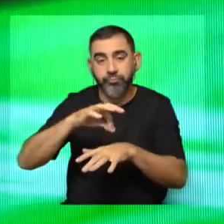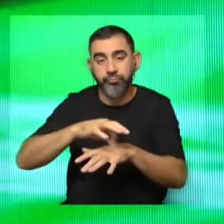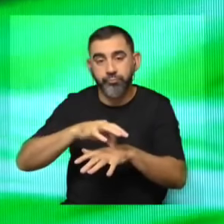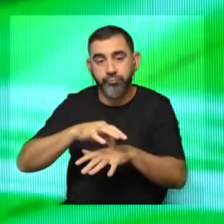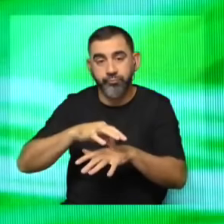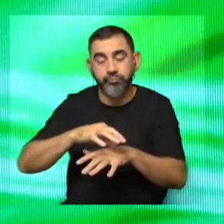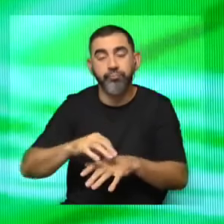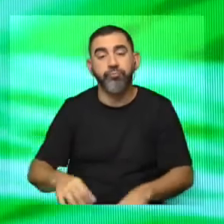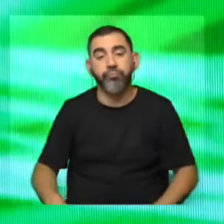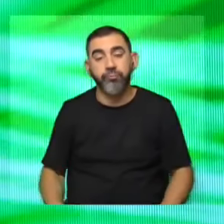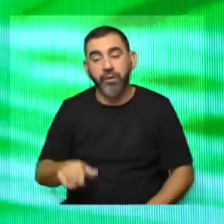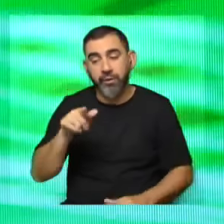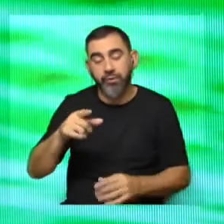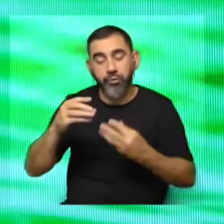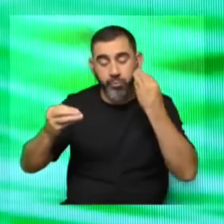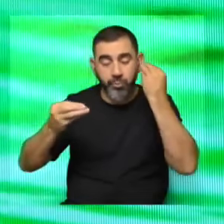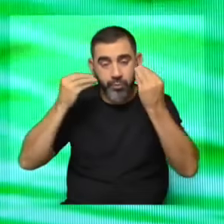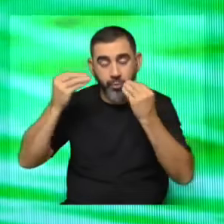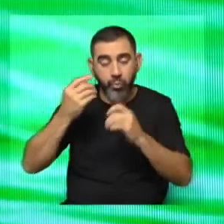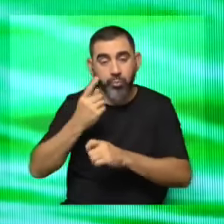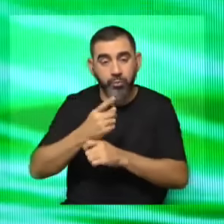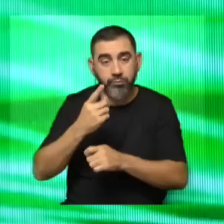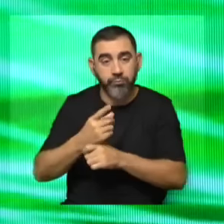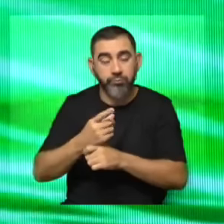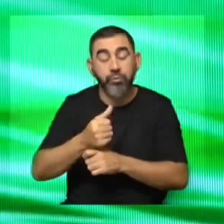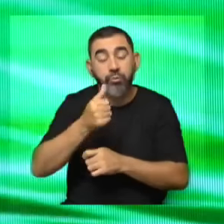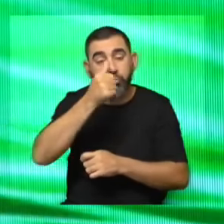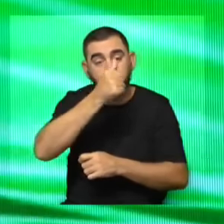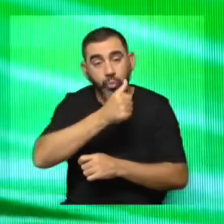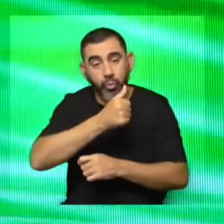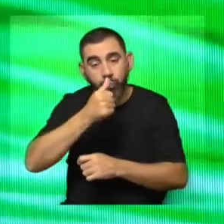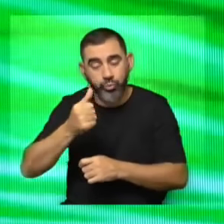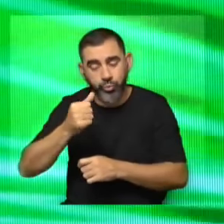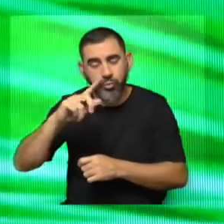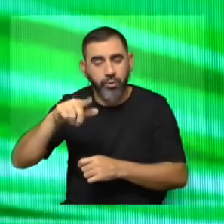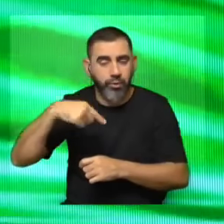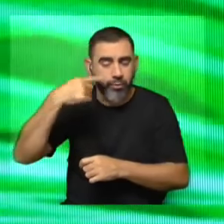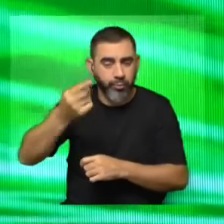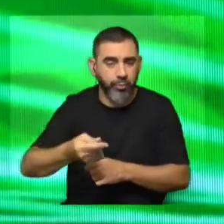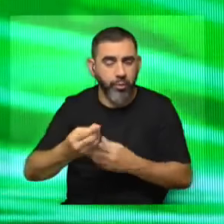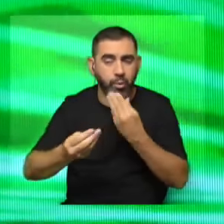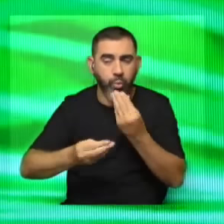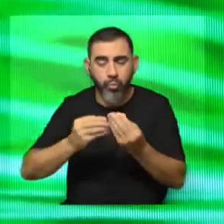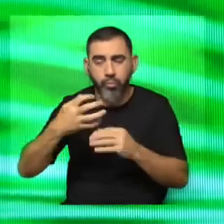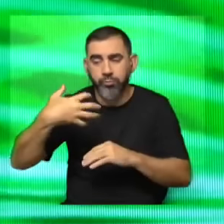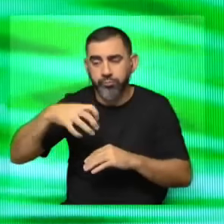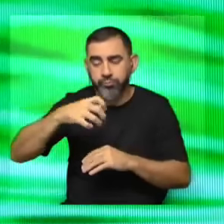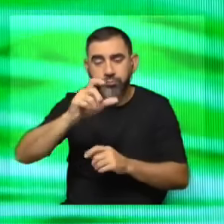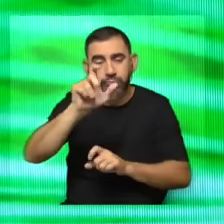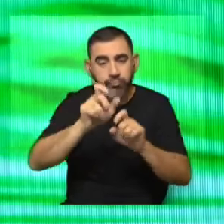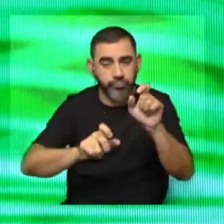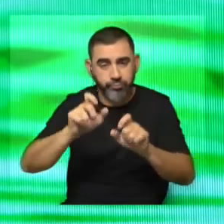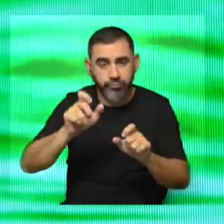asistencial Esa fue nuestra preocupación inicial las soluciones que que vinieron con respecto a cómo se distribuyeron los usuarios etcétera no dependieron